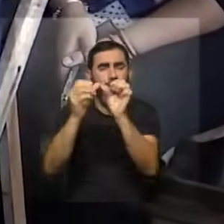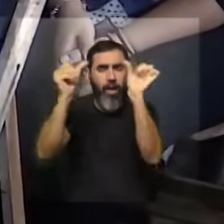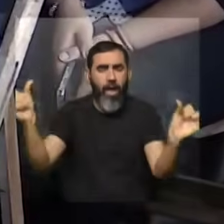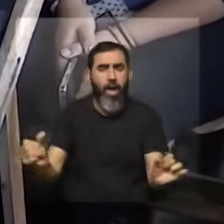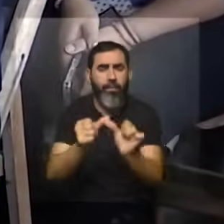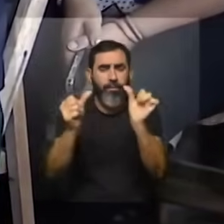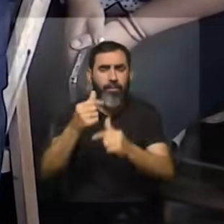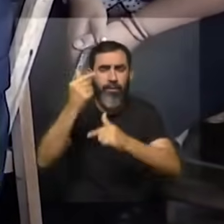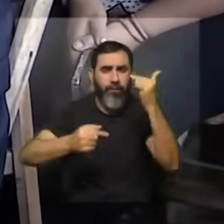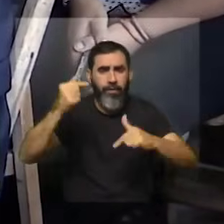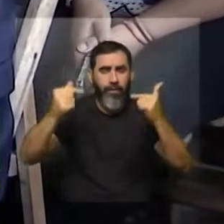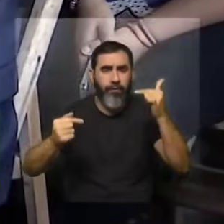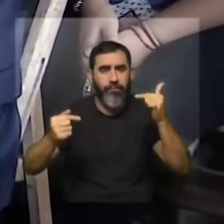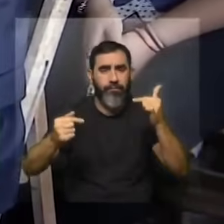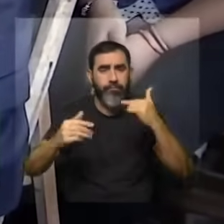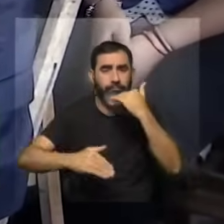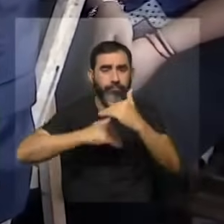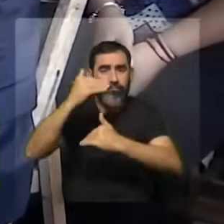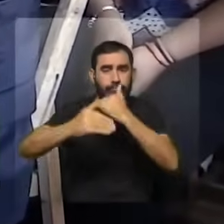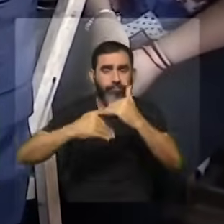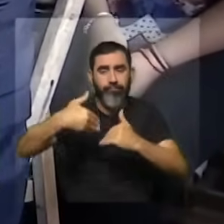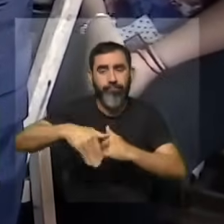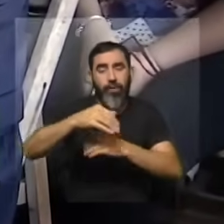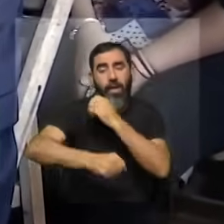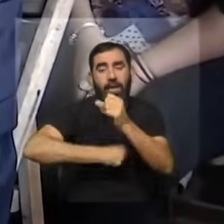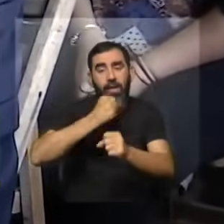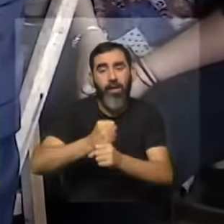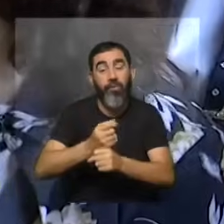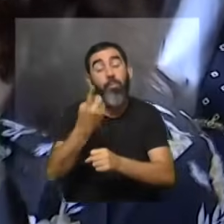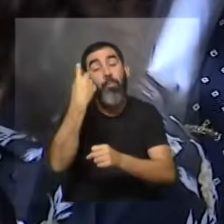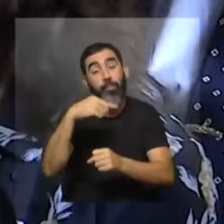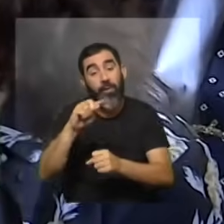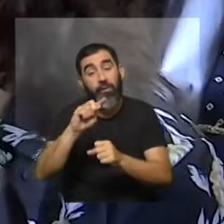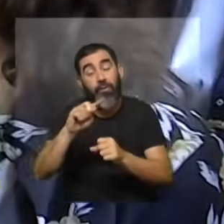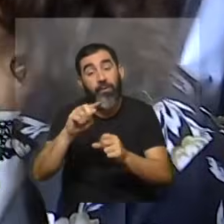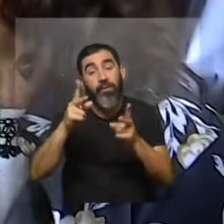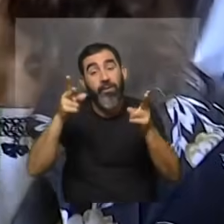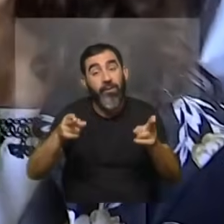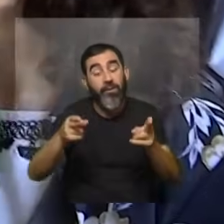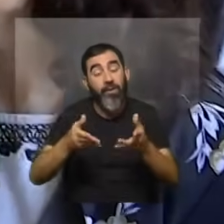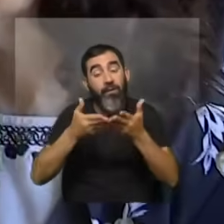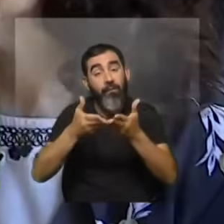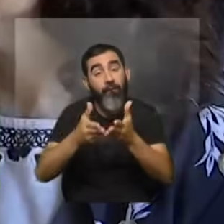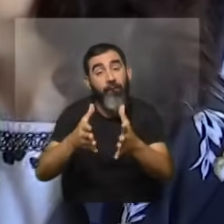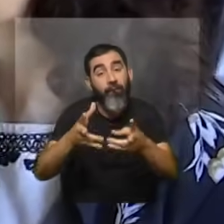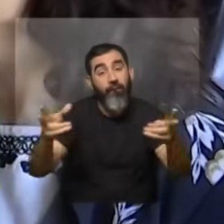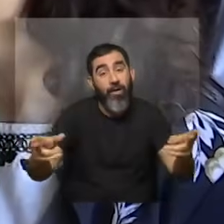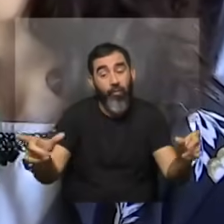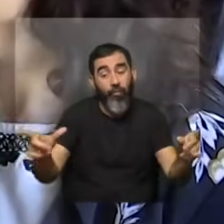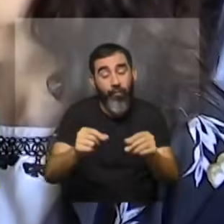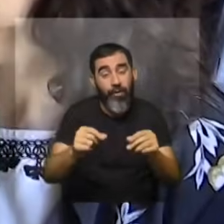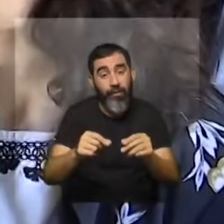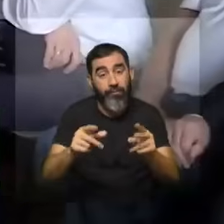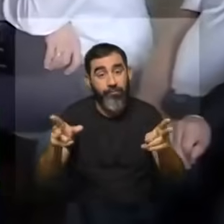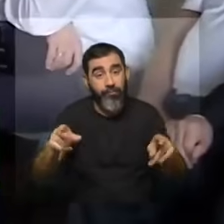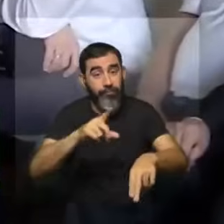que están previstas a desarrollarse durante todo el año, pero en el caso de la temporada de cruceros, hasta que finalice y